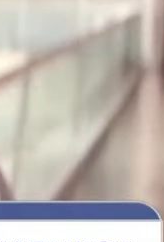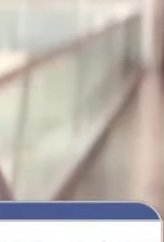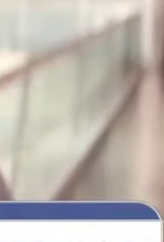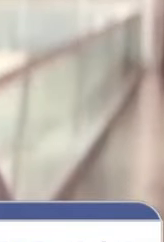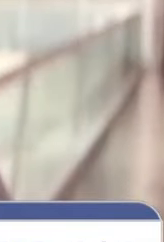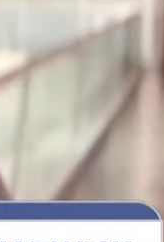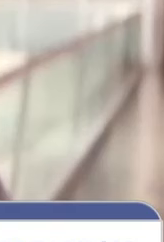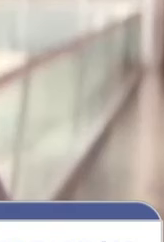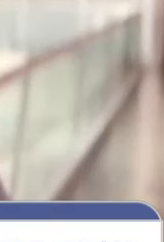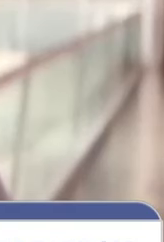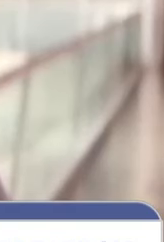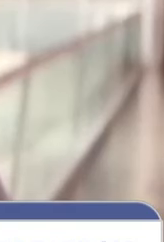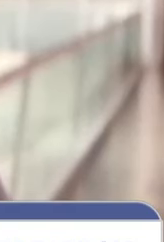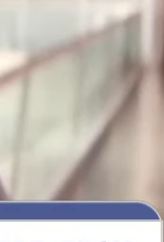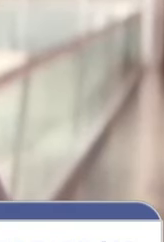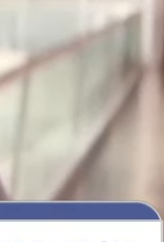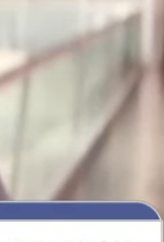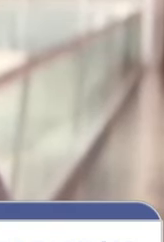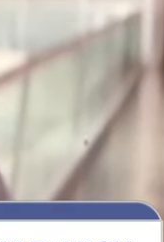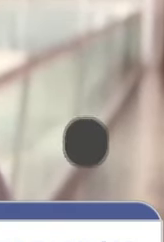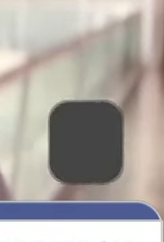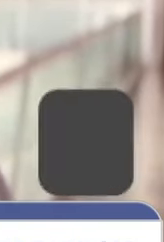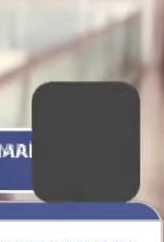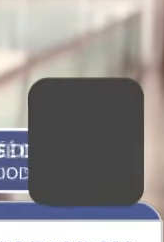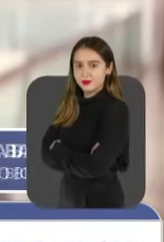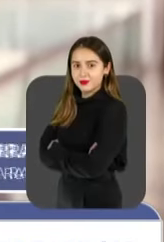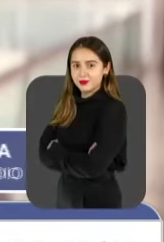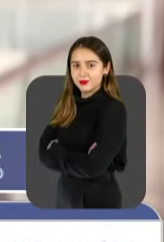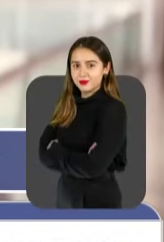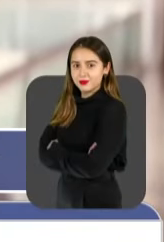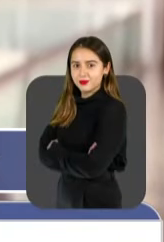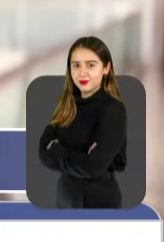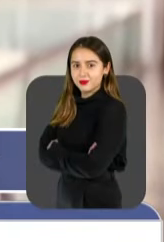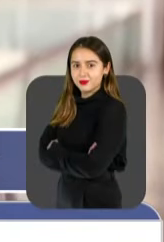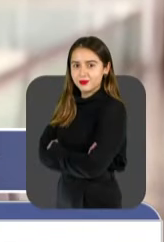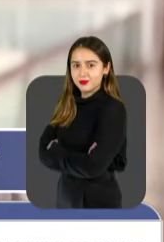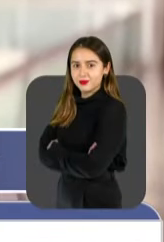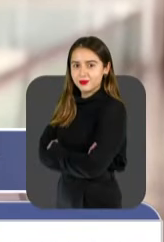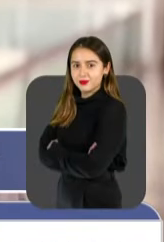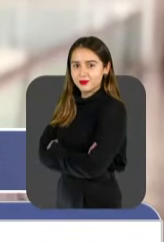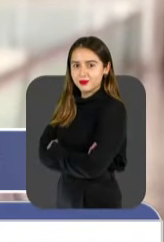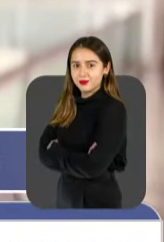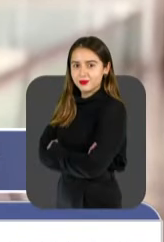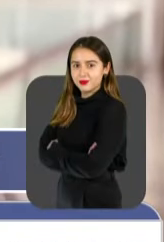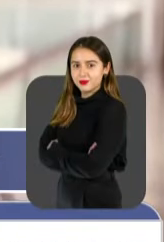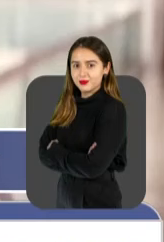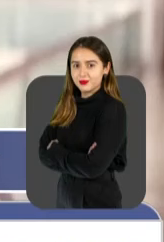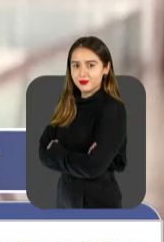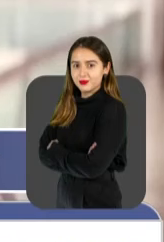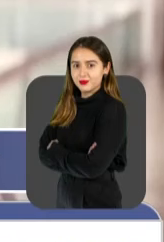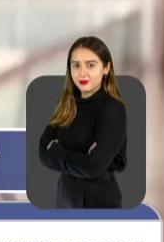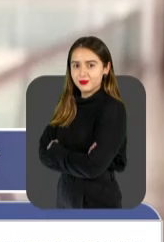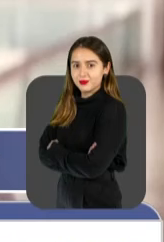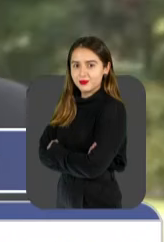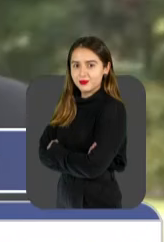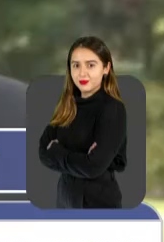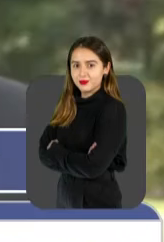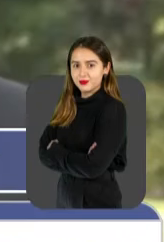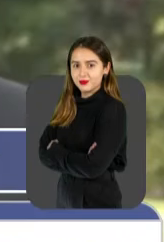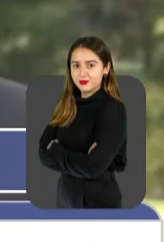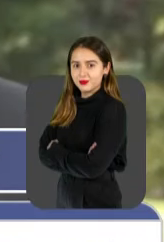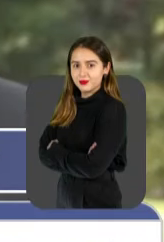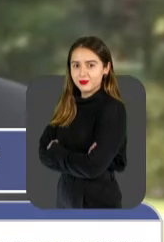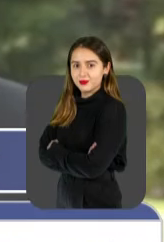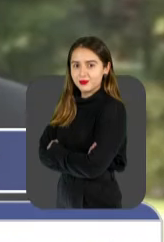deben haber responsabilidades. En el Partido Republicano también emplazaron a presionar. Lo hizo su candidato presidencial, José Antonio Kast, quien reconoció que